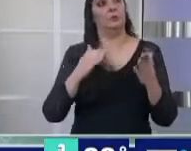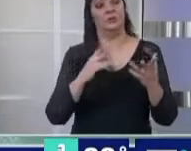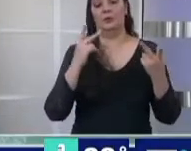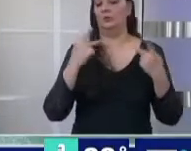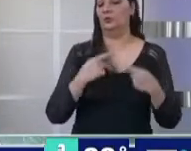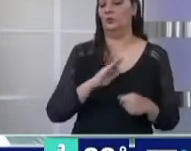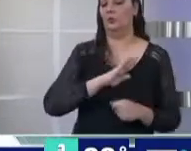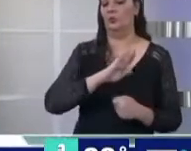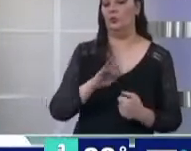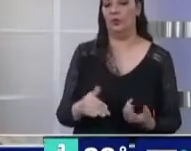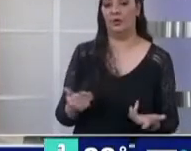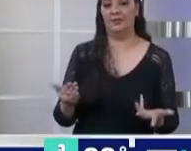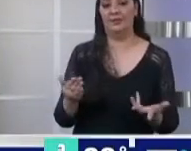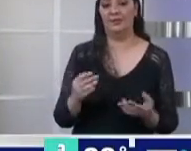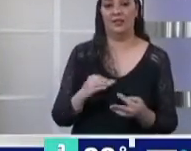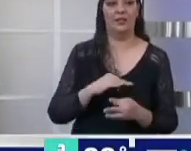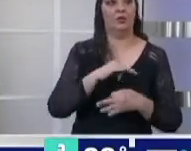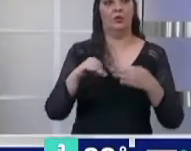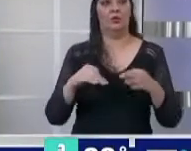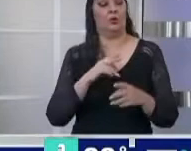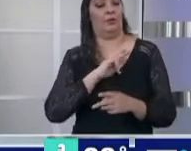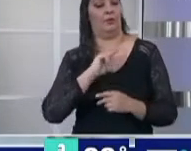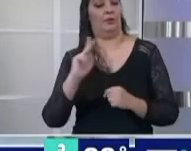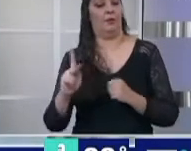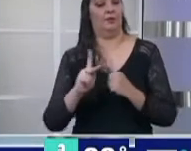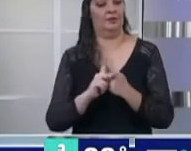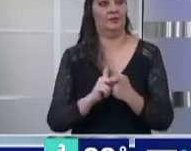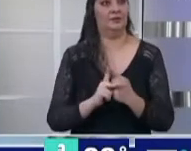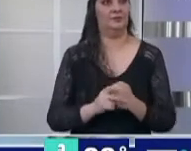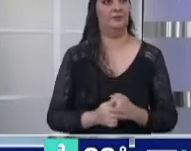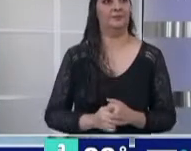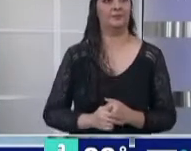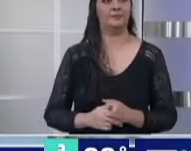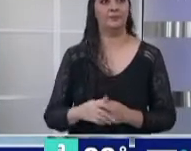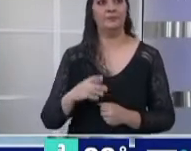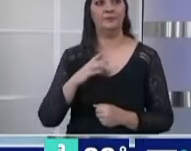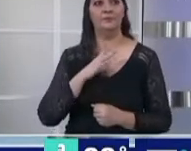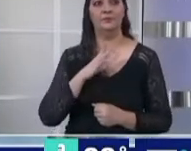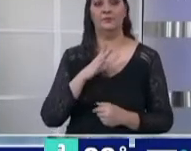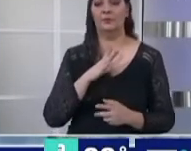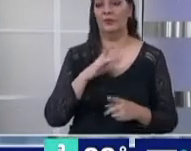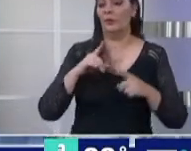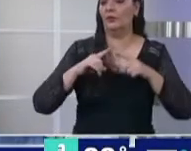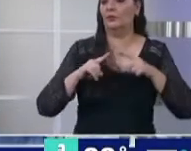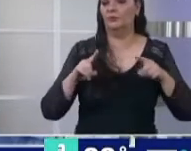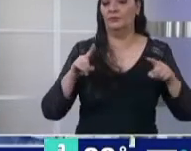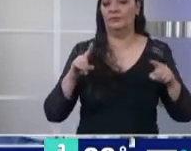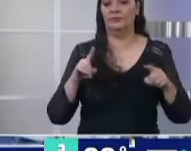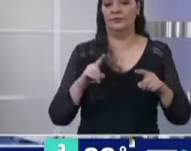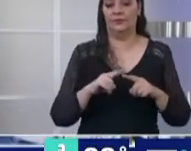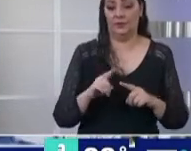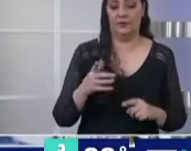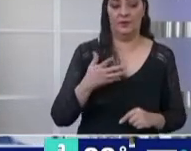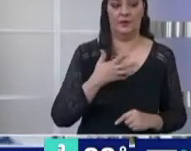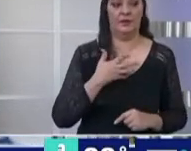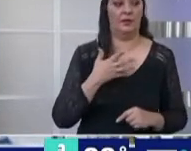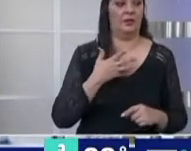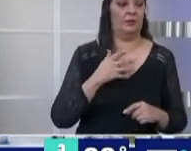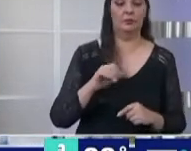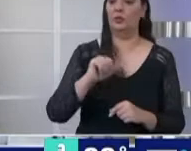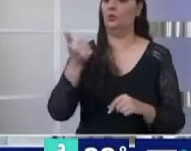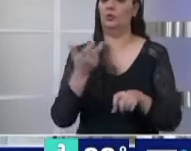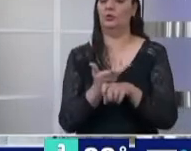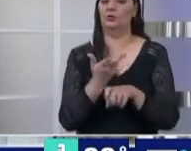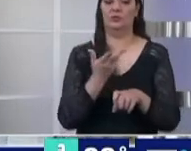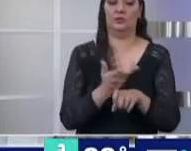personas, a pesar de que tenemos áreas de concentración importante de personas y tenemos, a diferencia de otros estados,